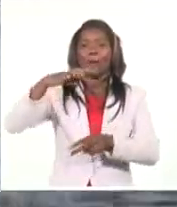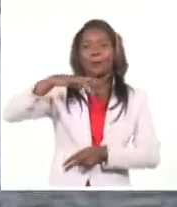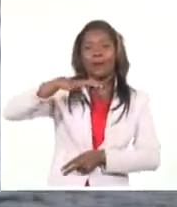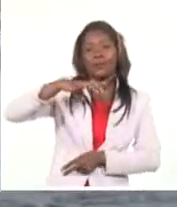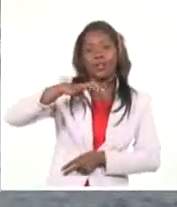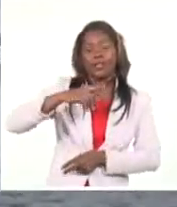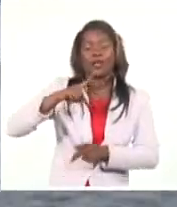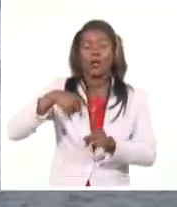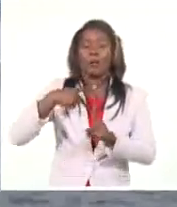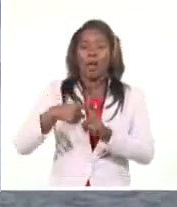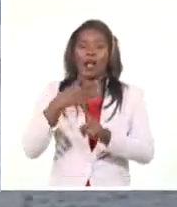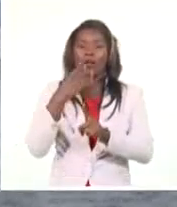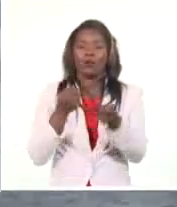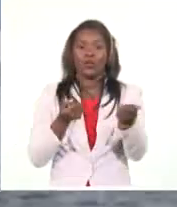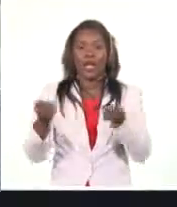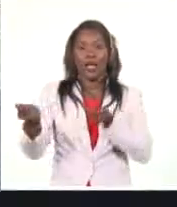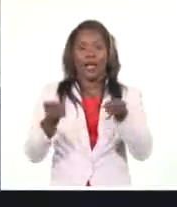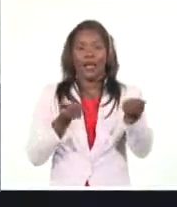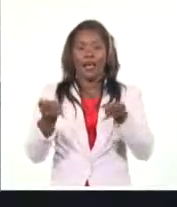autos clásicos de La Habana.